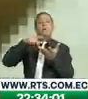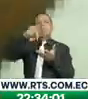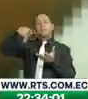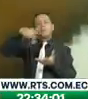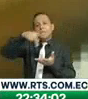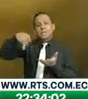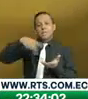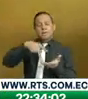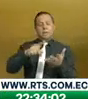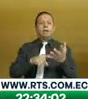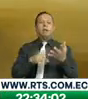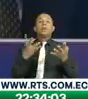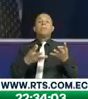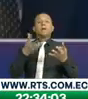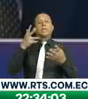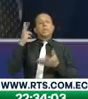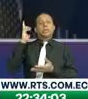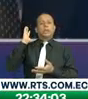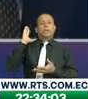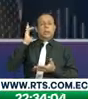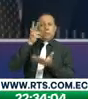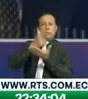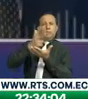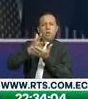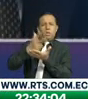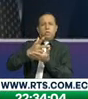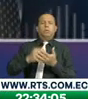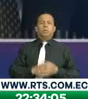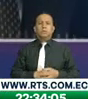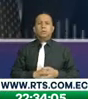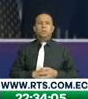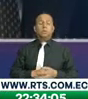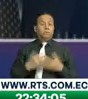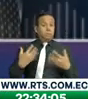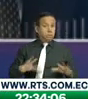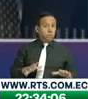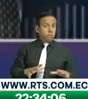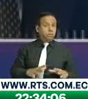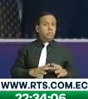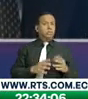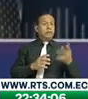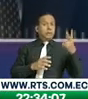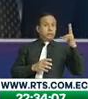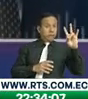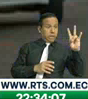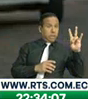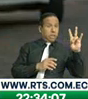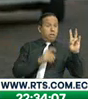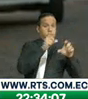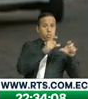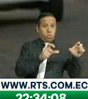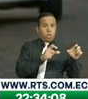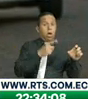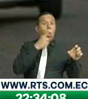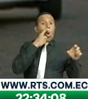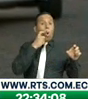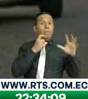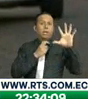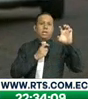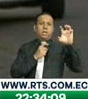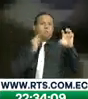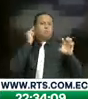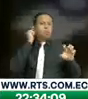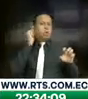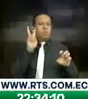en Chimborazo. De las cuales 17 casos, perdón, de las cuales 15 son varones y 2 son mujeres. Al sistema carcelario han tenido acceso